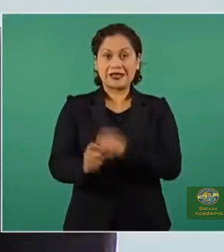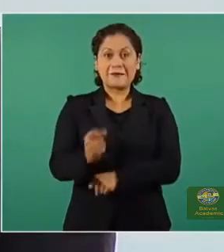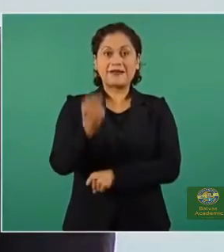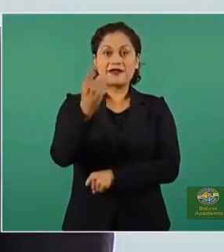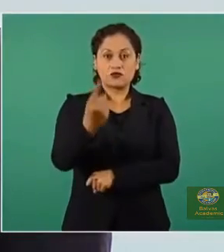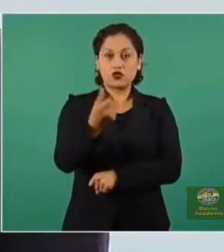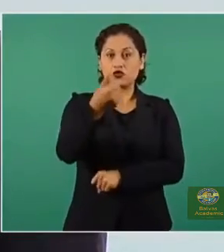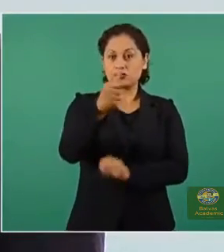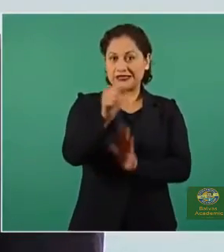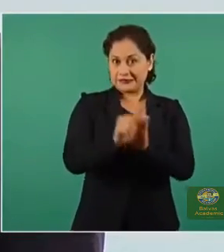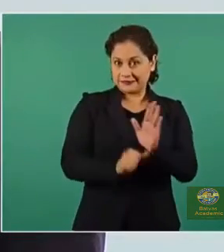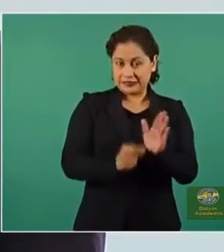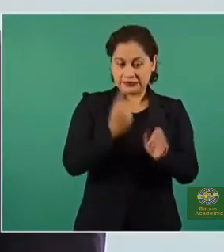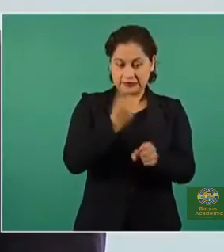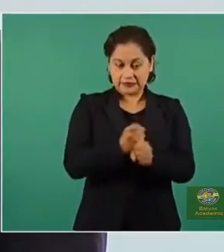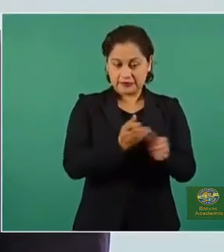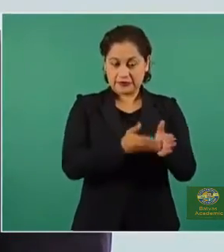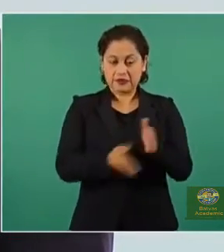registraron